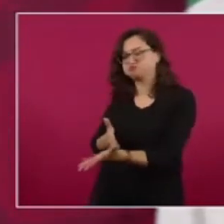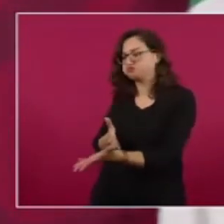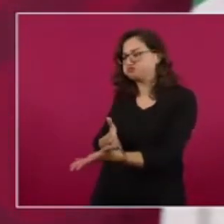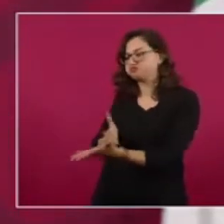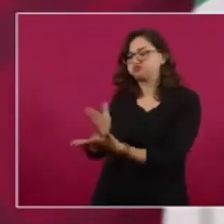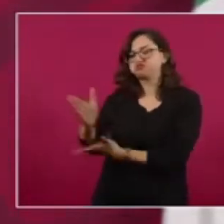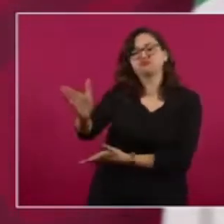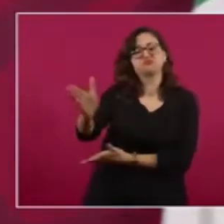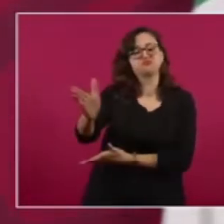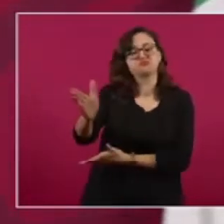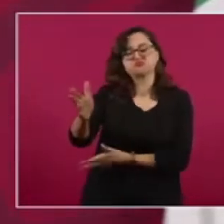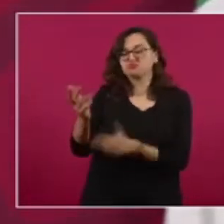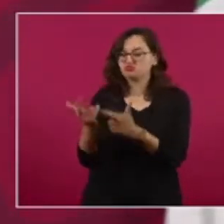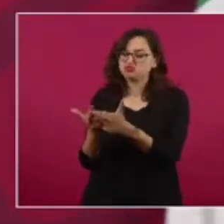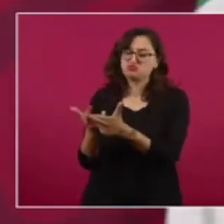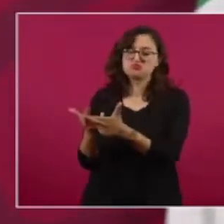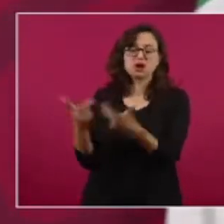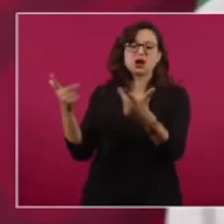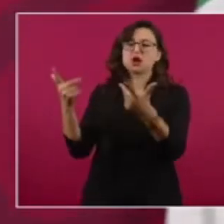la laguna.